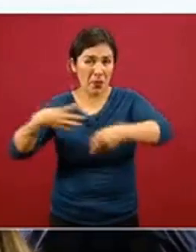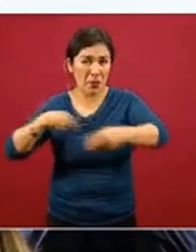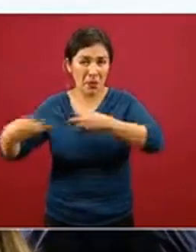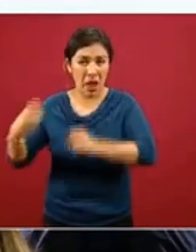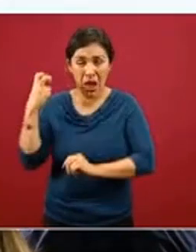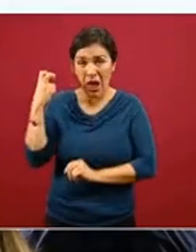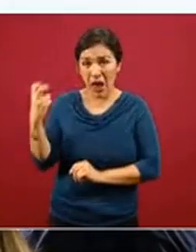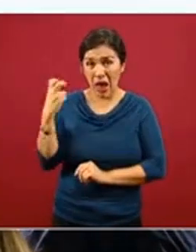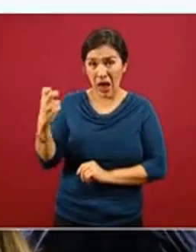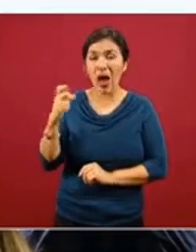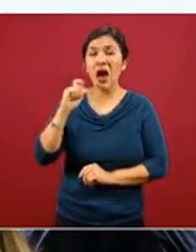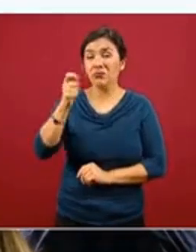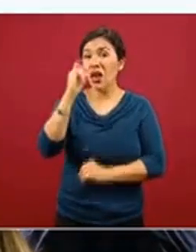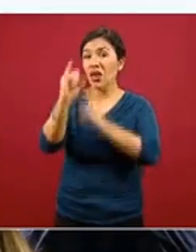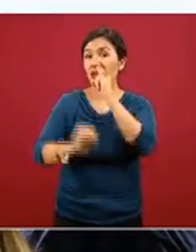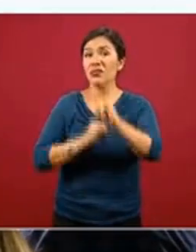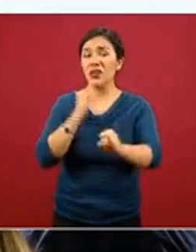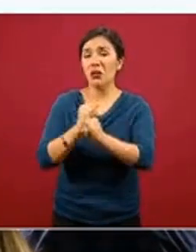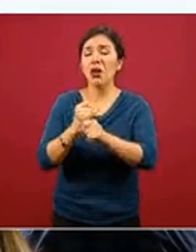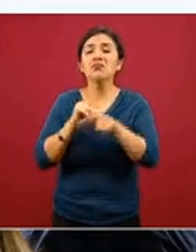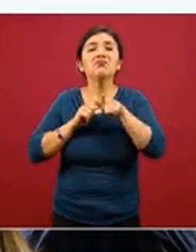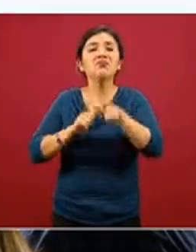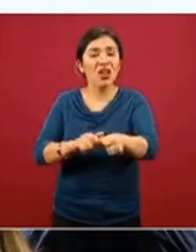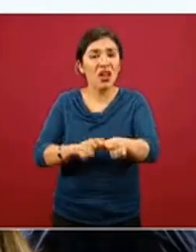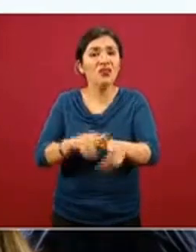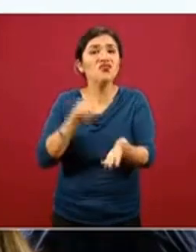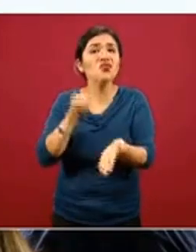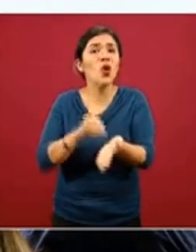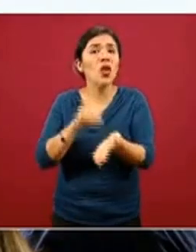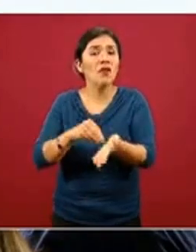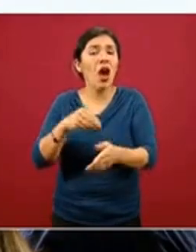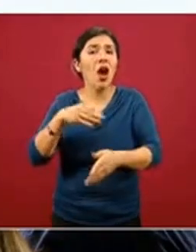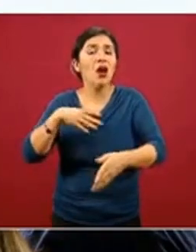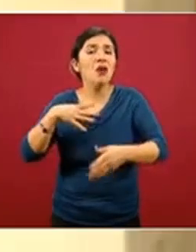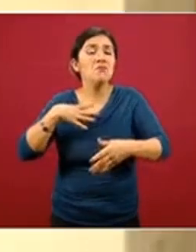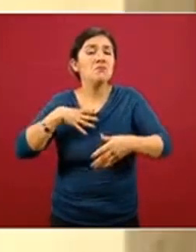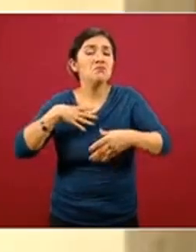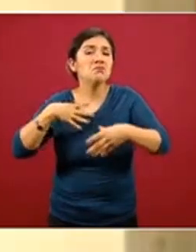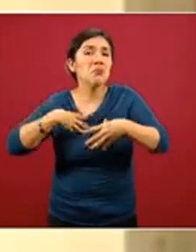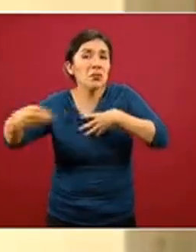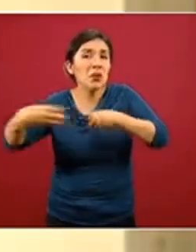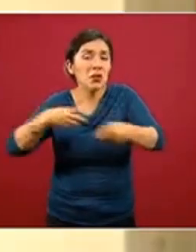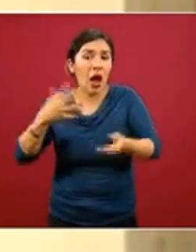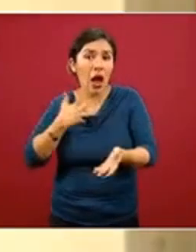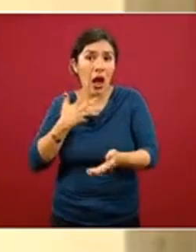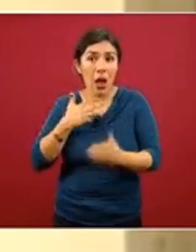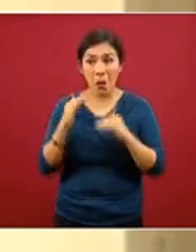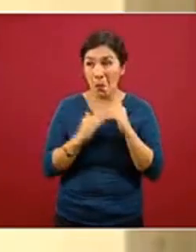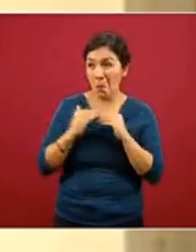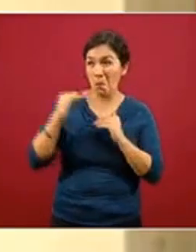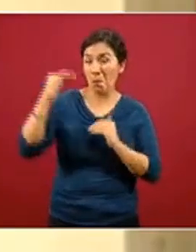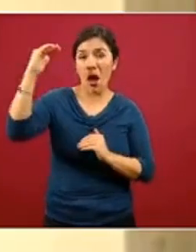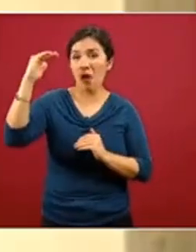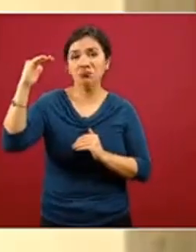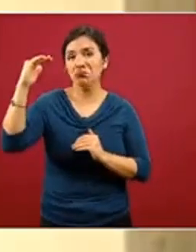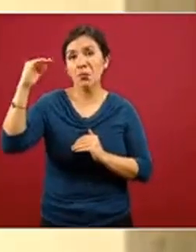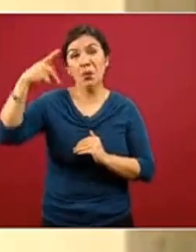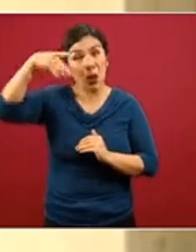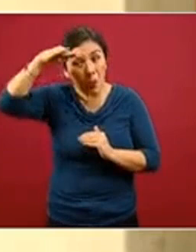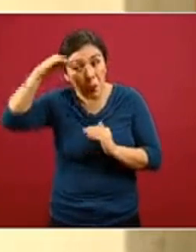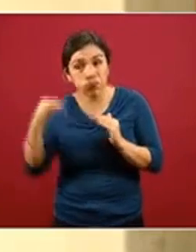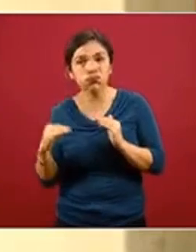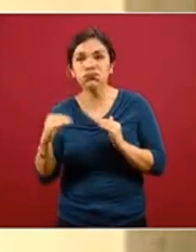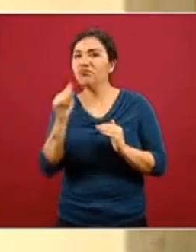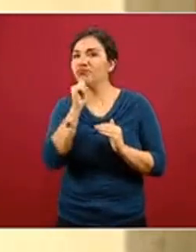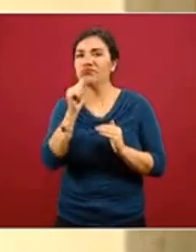pandemia, en este caso de nivel internacional, se mantiene activa, no ha crecido, pero tampoco ha disminuido.